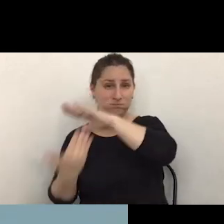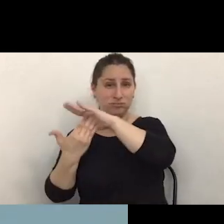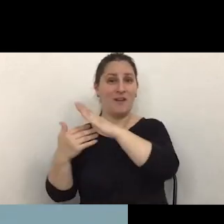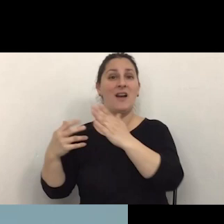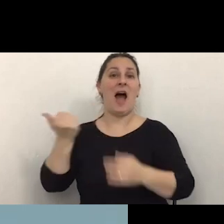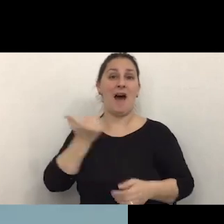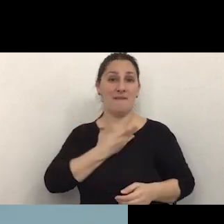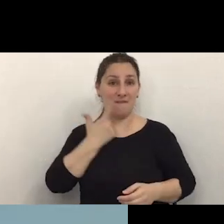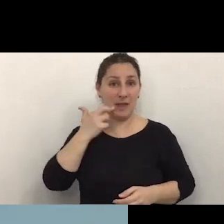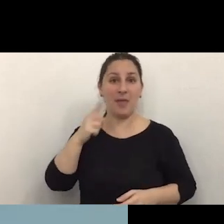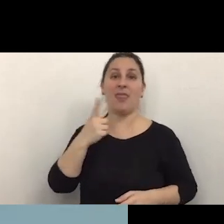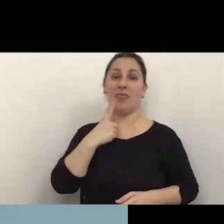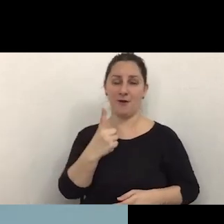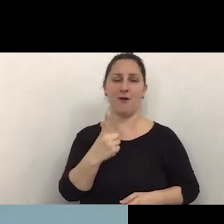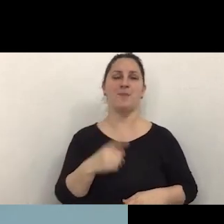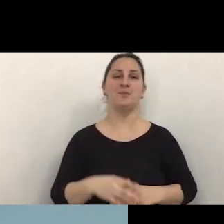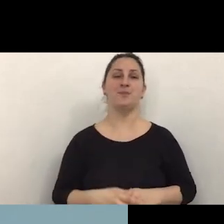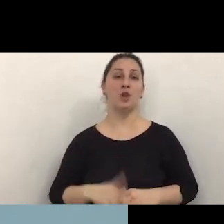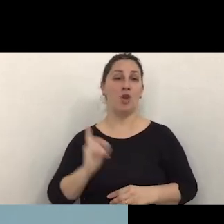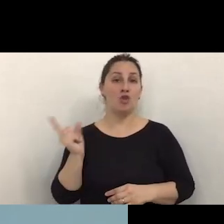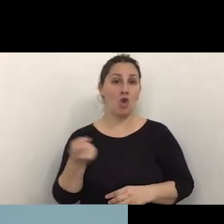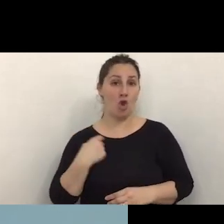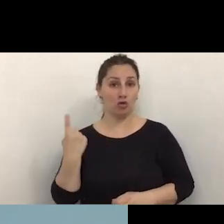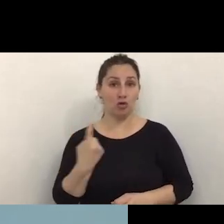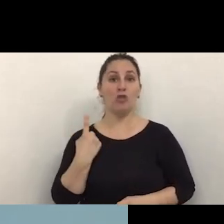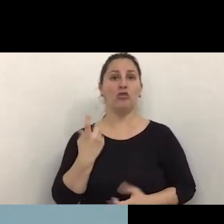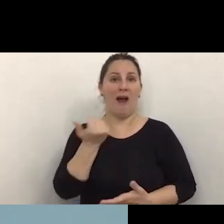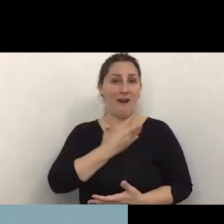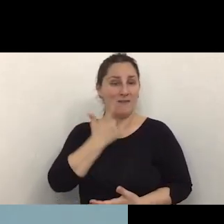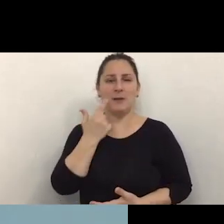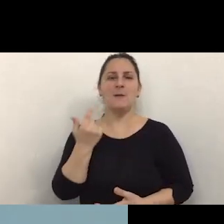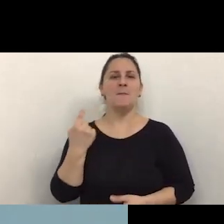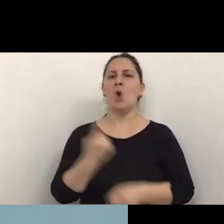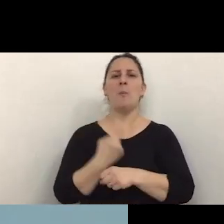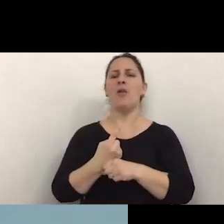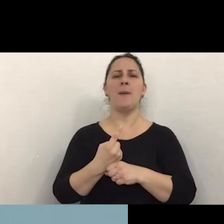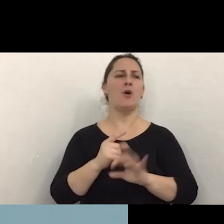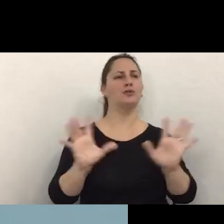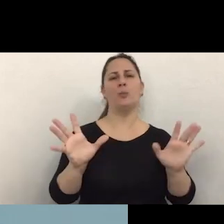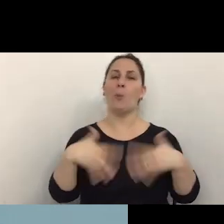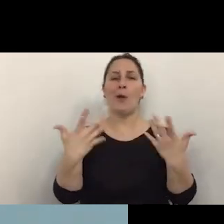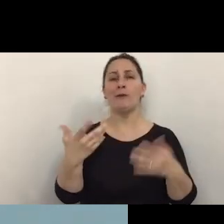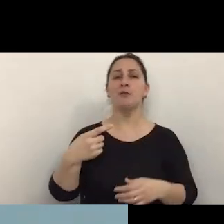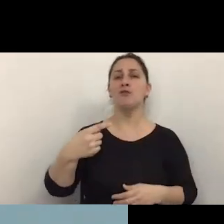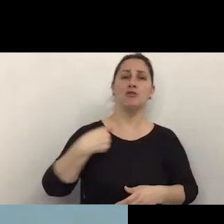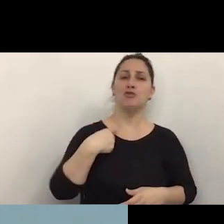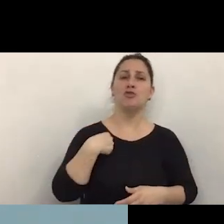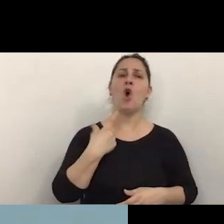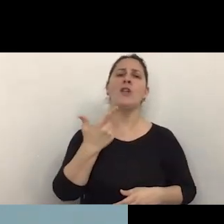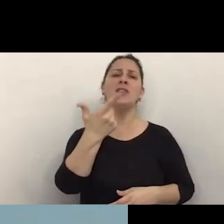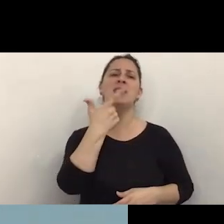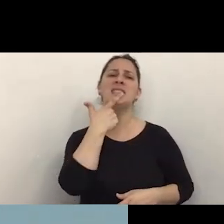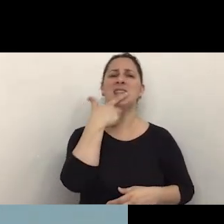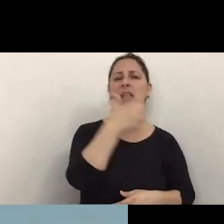fue: nosotros, el fisco no puede agarrar y decir, bueno, yo voy a aplicar el 17A o